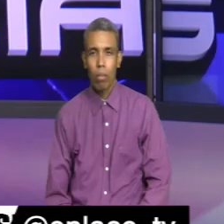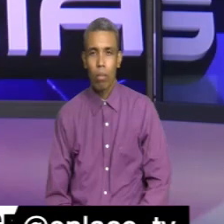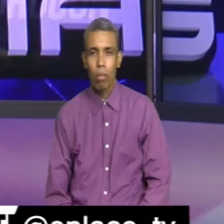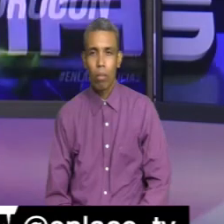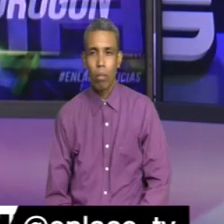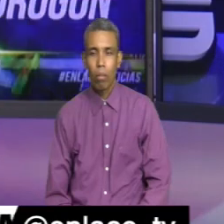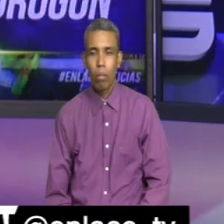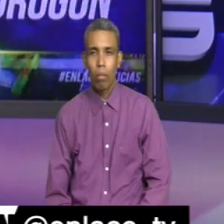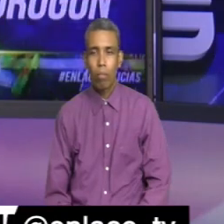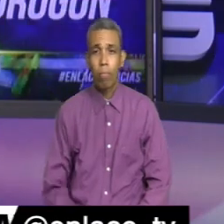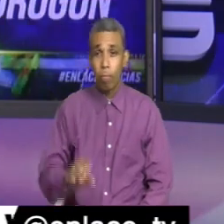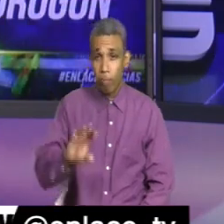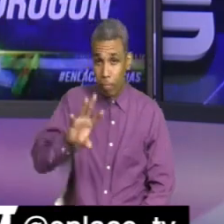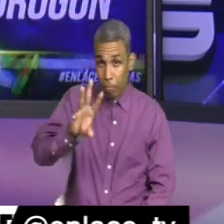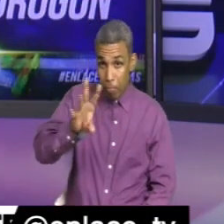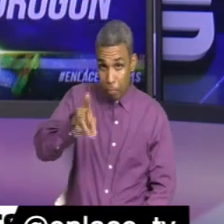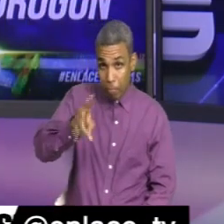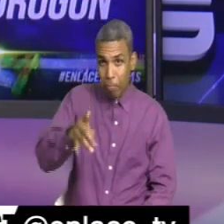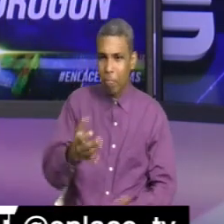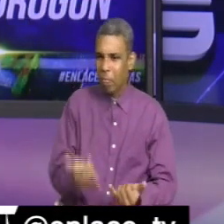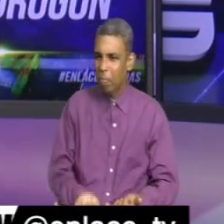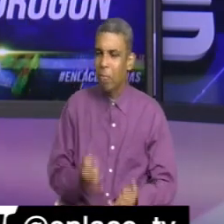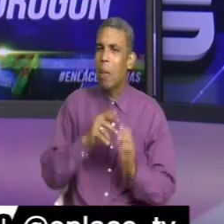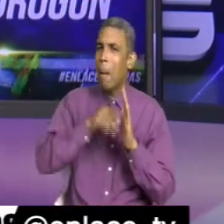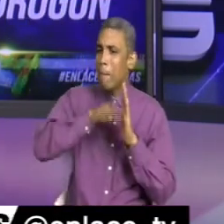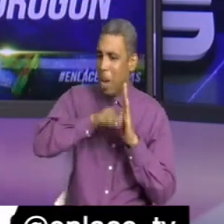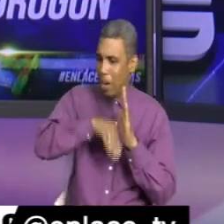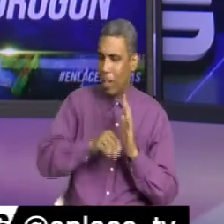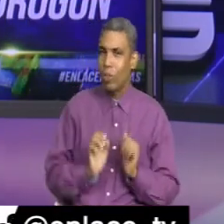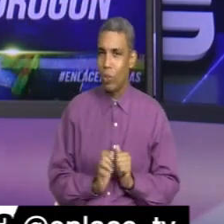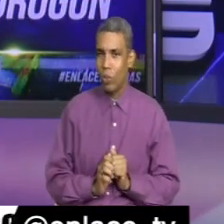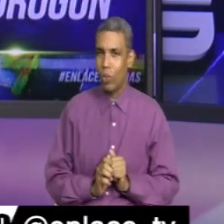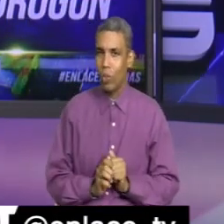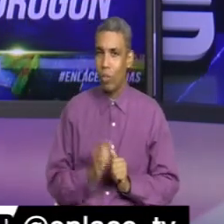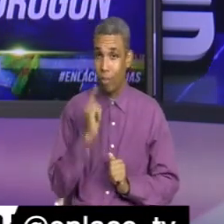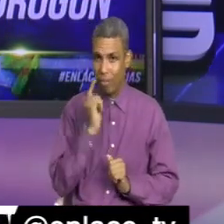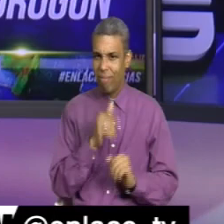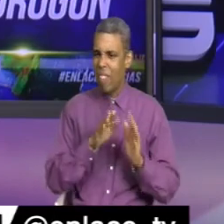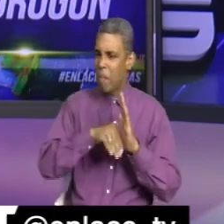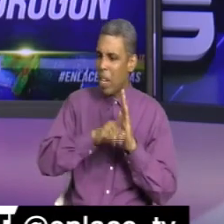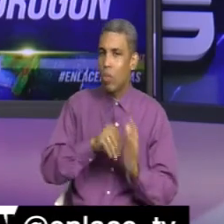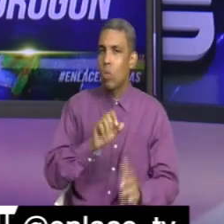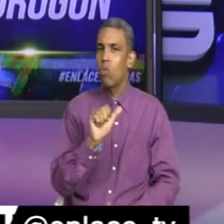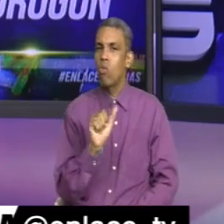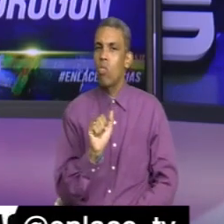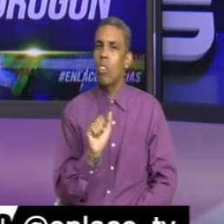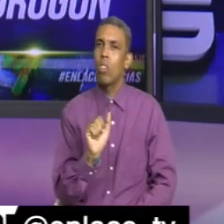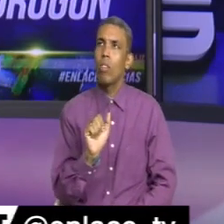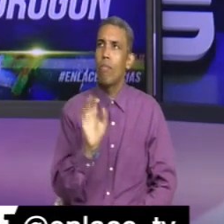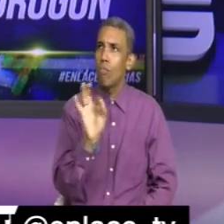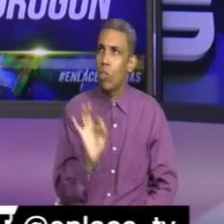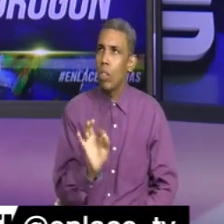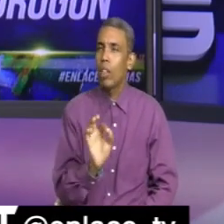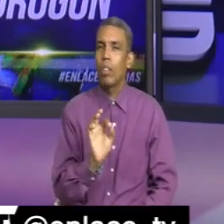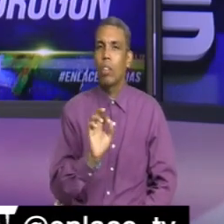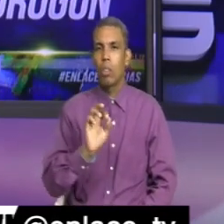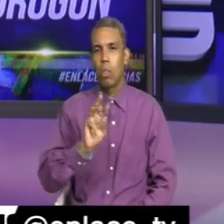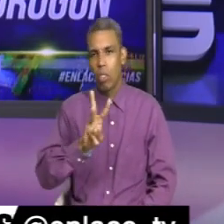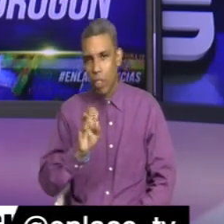Autoservicios La Quinta está de madrugón. Tiene descuentos que van desde el 10 hasta el 70% en varios de sus